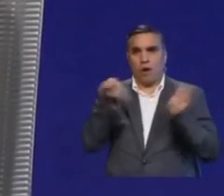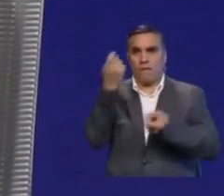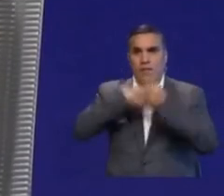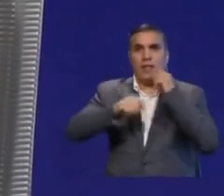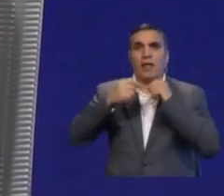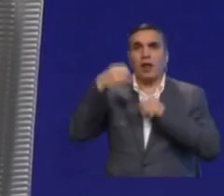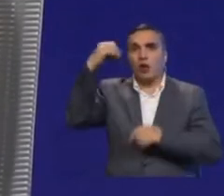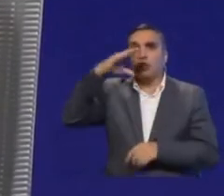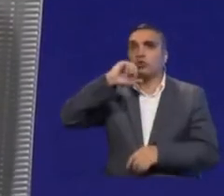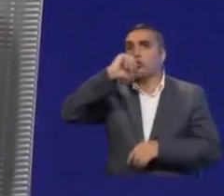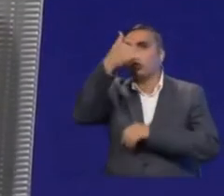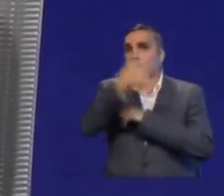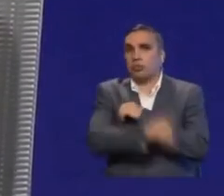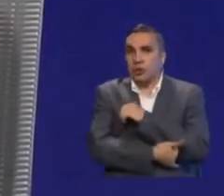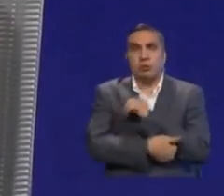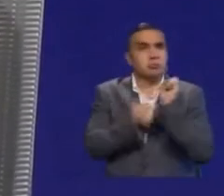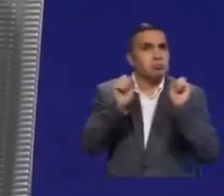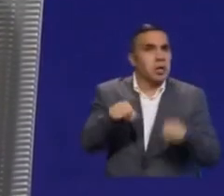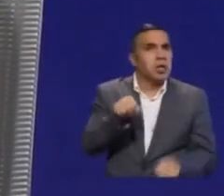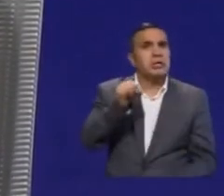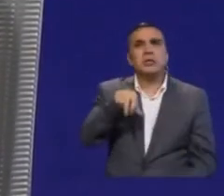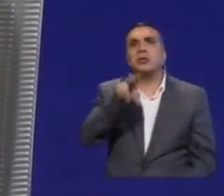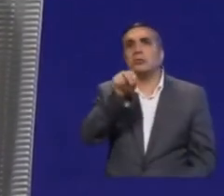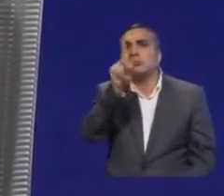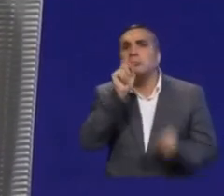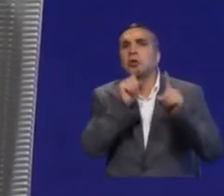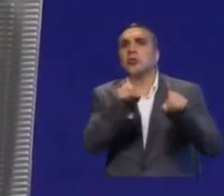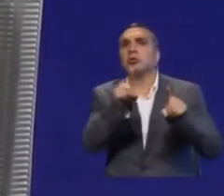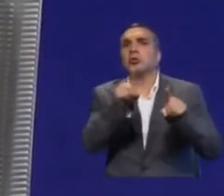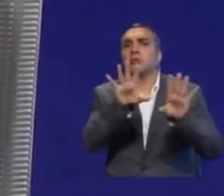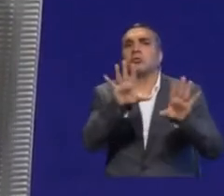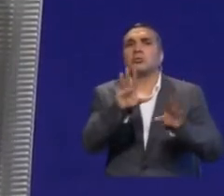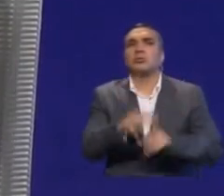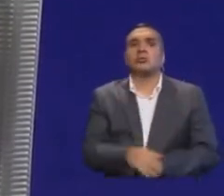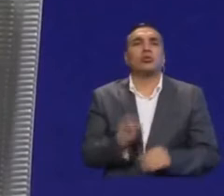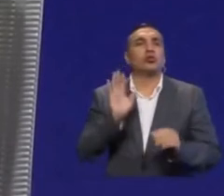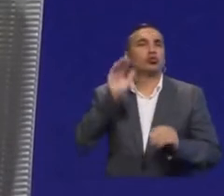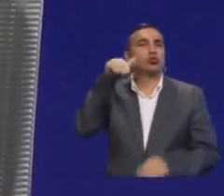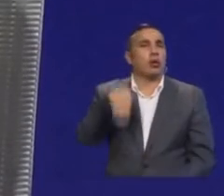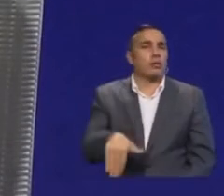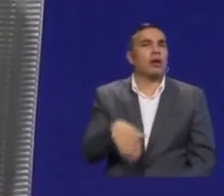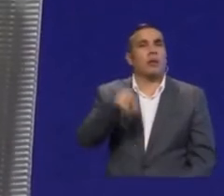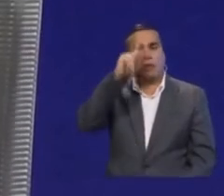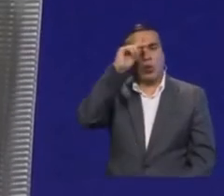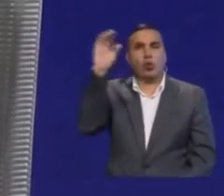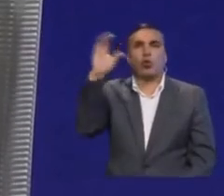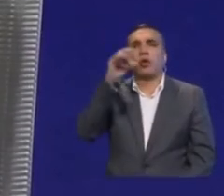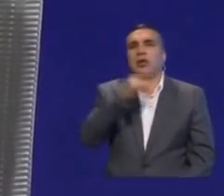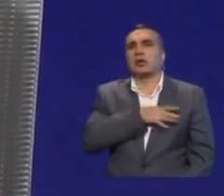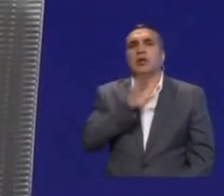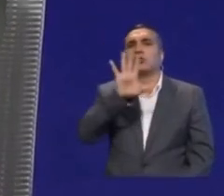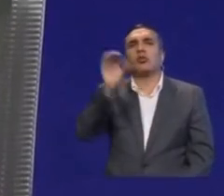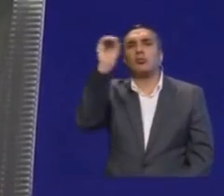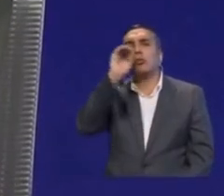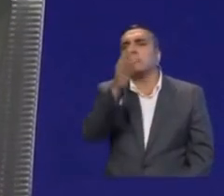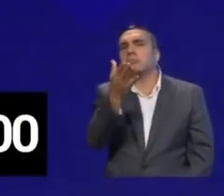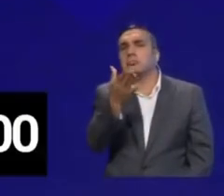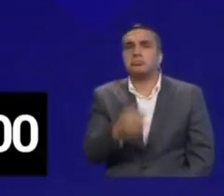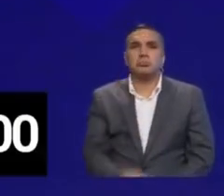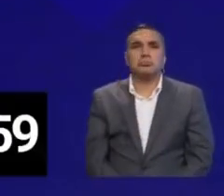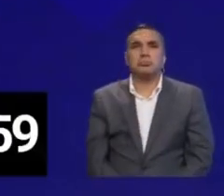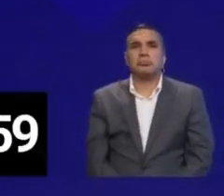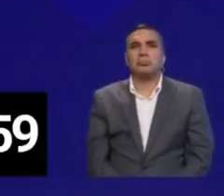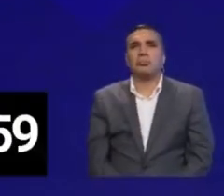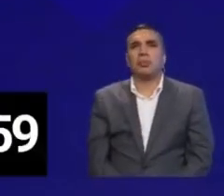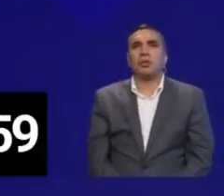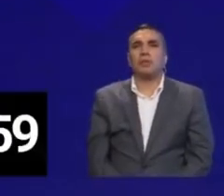energía a más países de los que actualmente hacemos, sudamericanos hablando, no solo Perú, Colombia, Chile. ¿Qué opina usted?